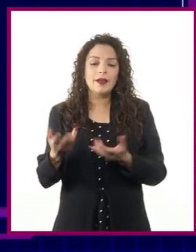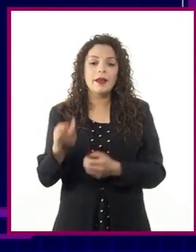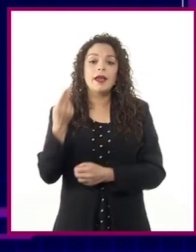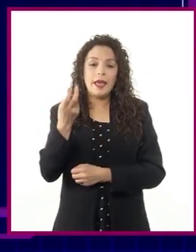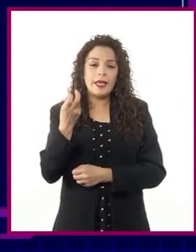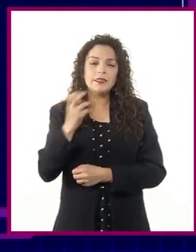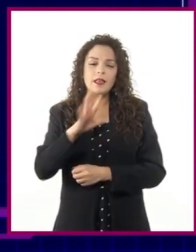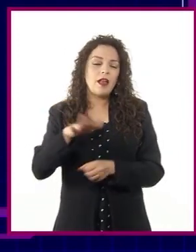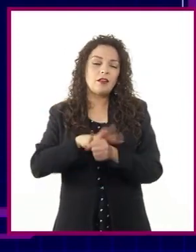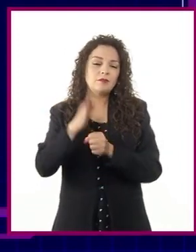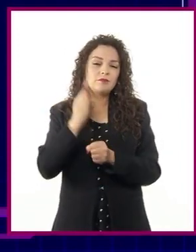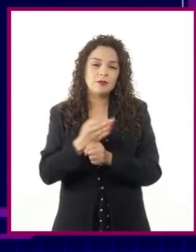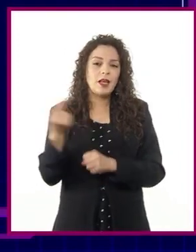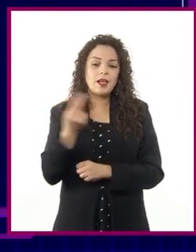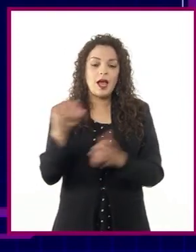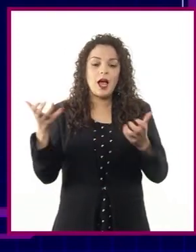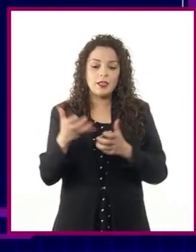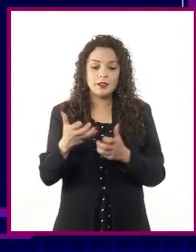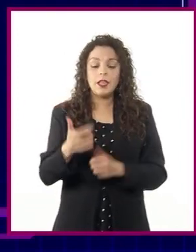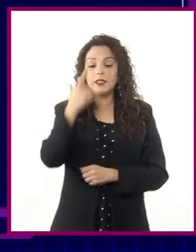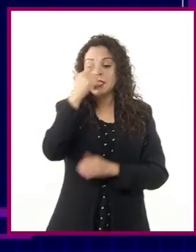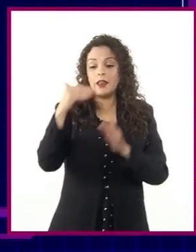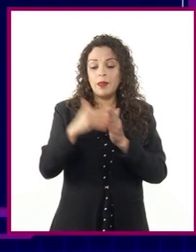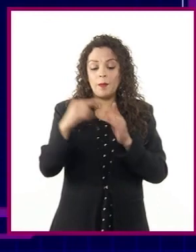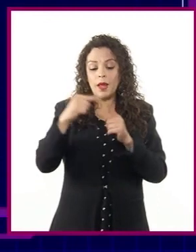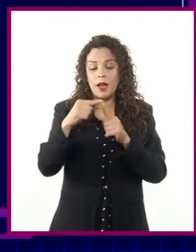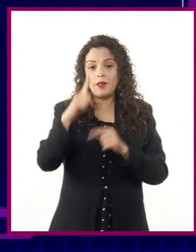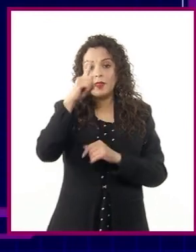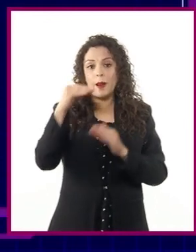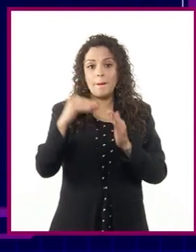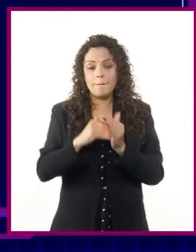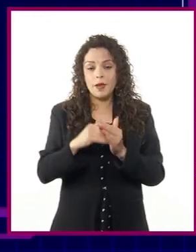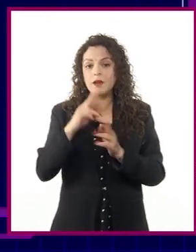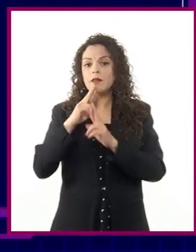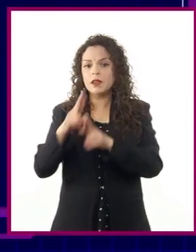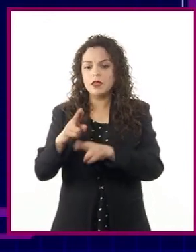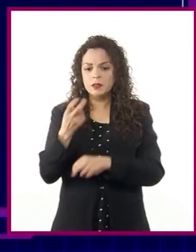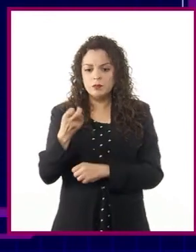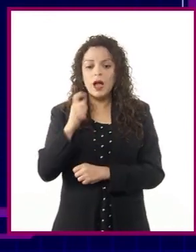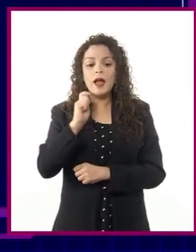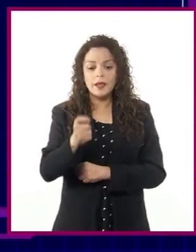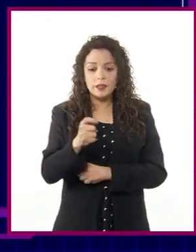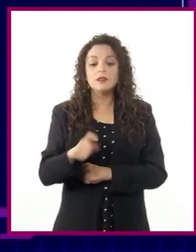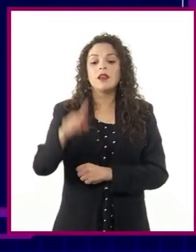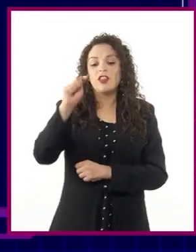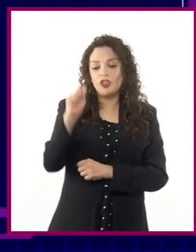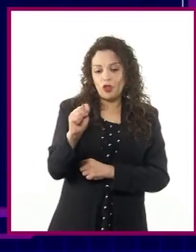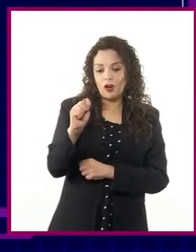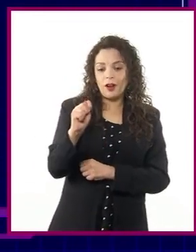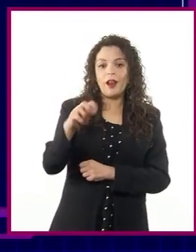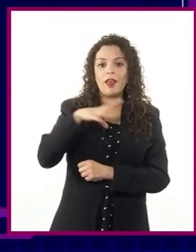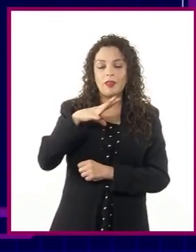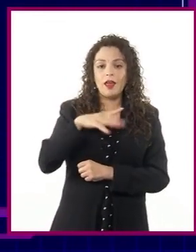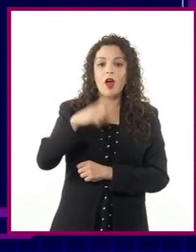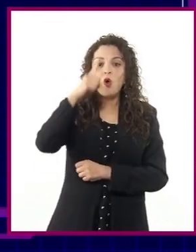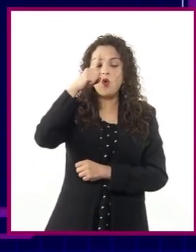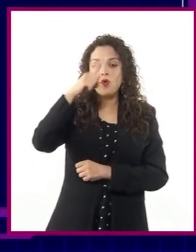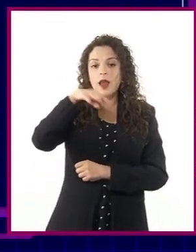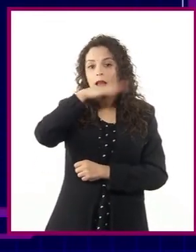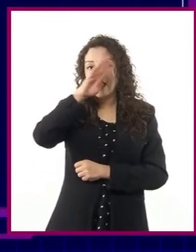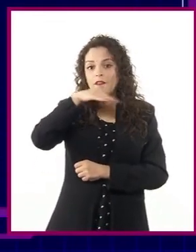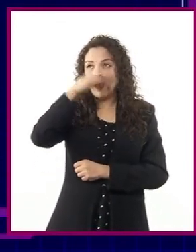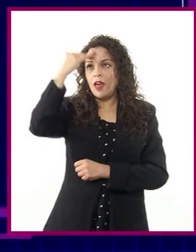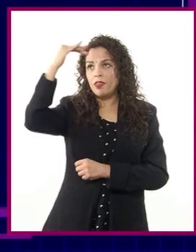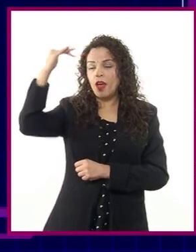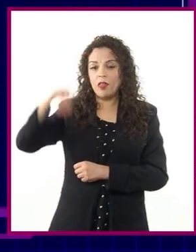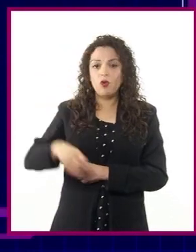suficiente dividir 7,000 entre 1000 y el resultado es la cantidad de toneladas que tiene un elefante adulto, que